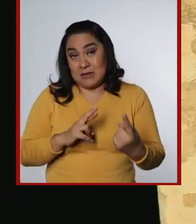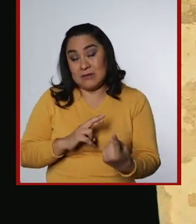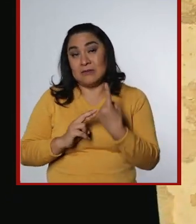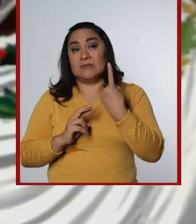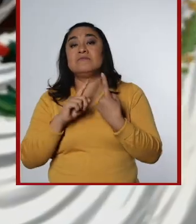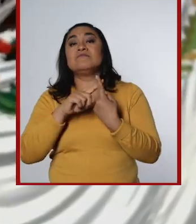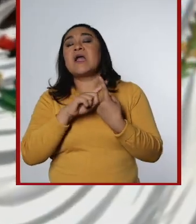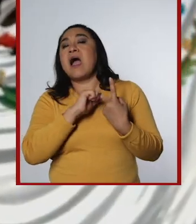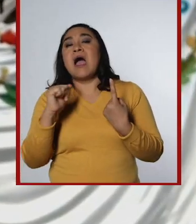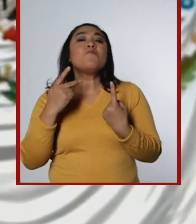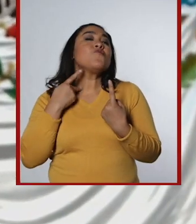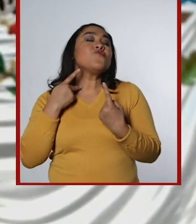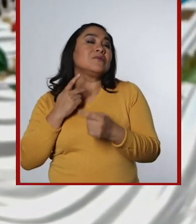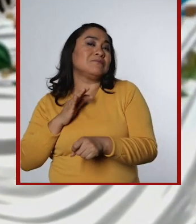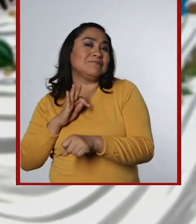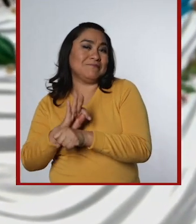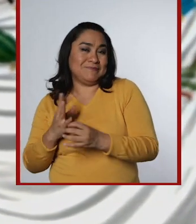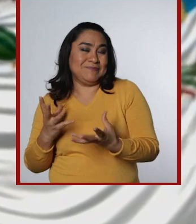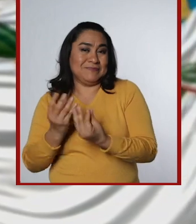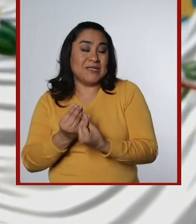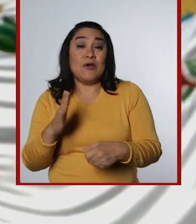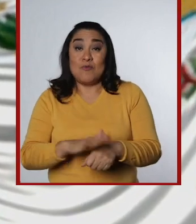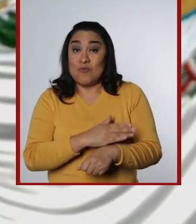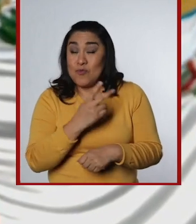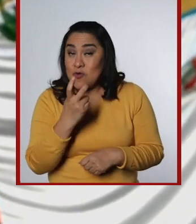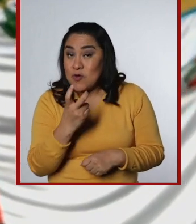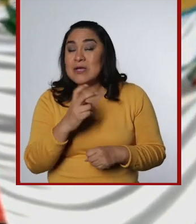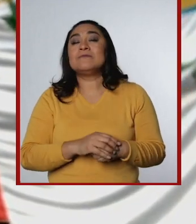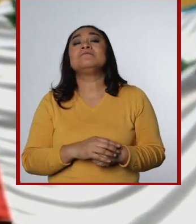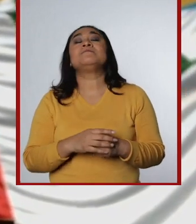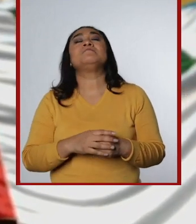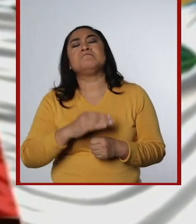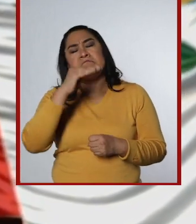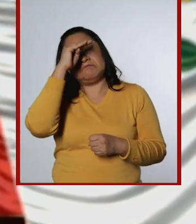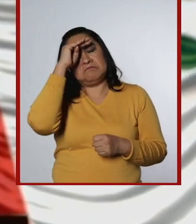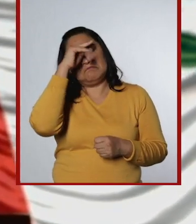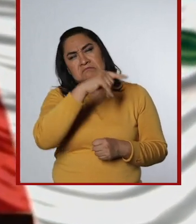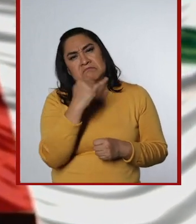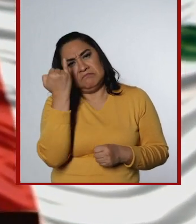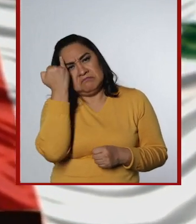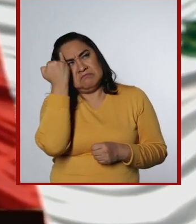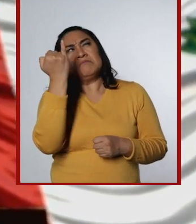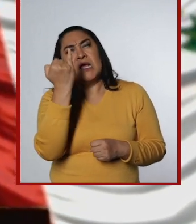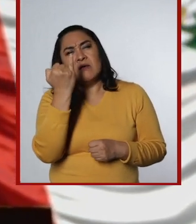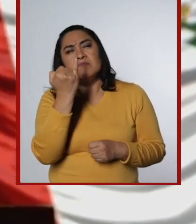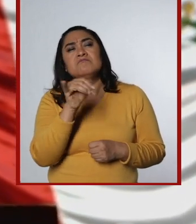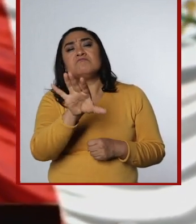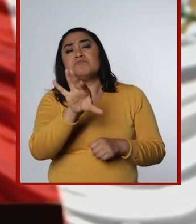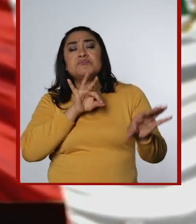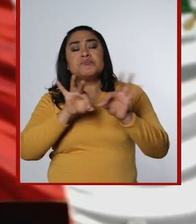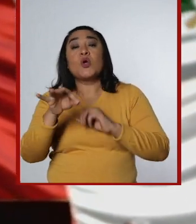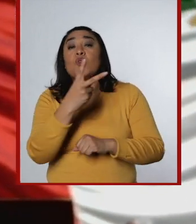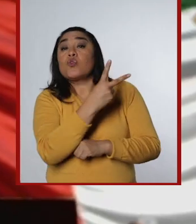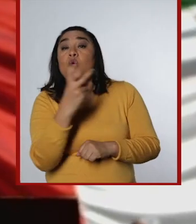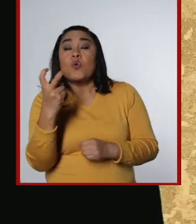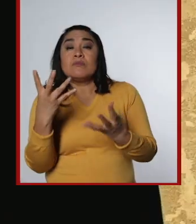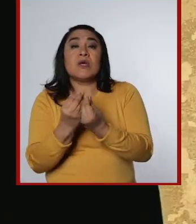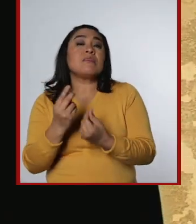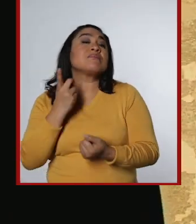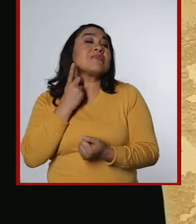y a subrepresentar a las fuerzas políticas. Por eso, el legislador ideó